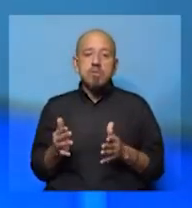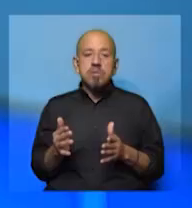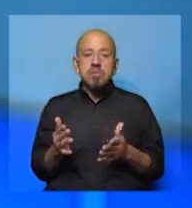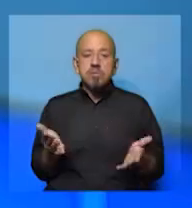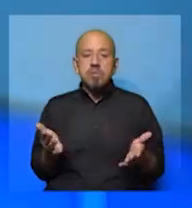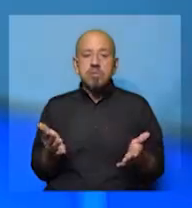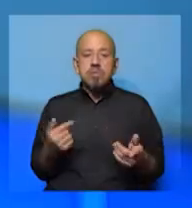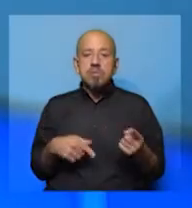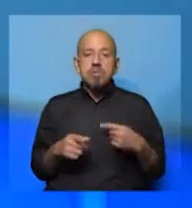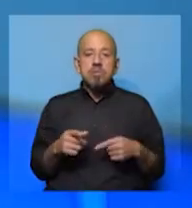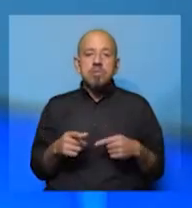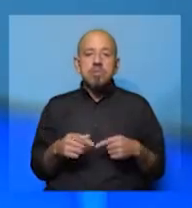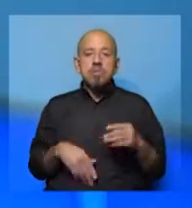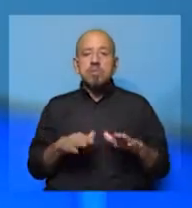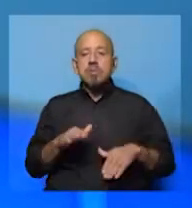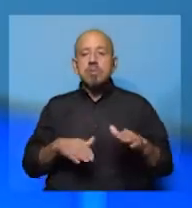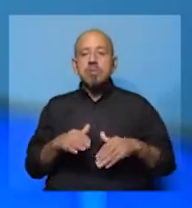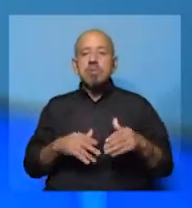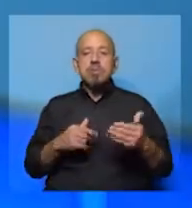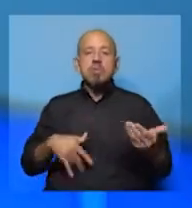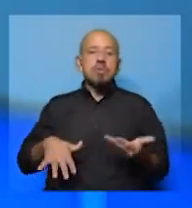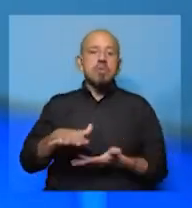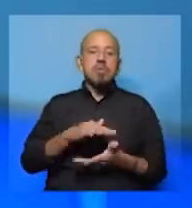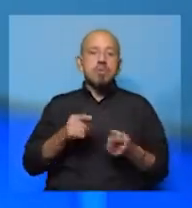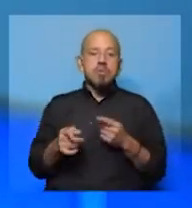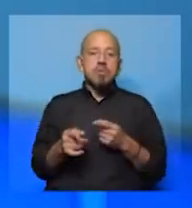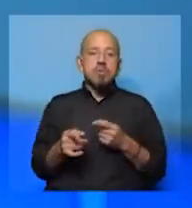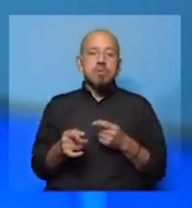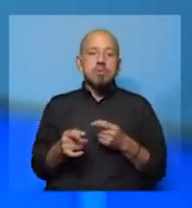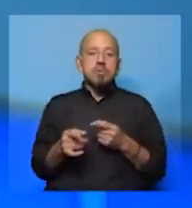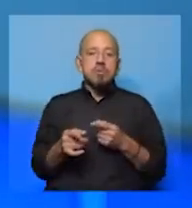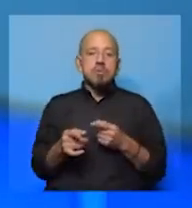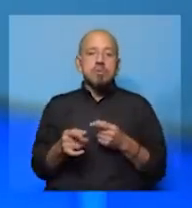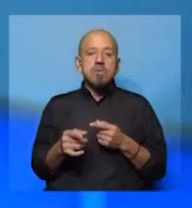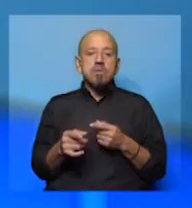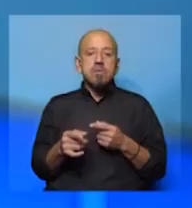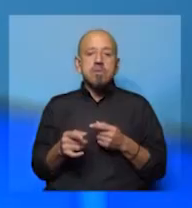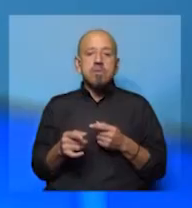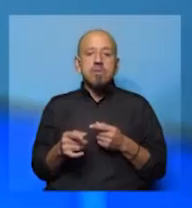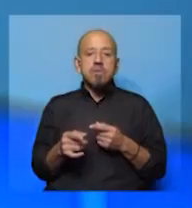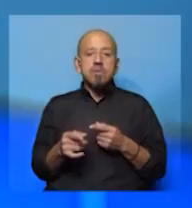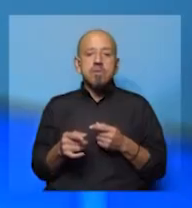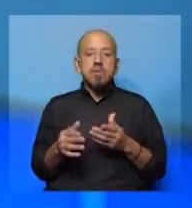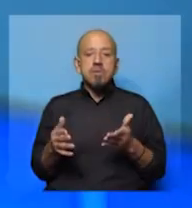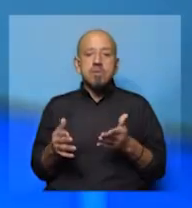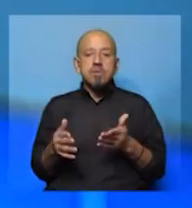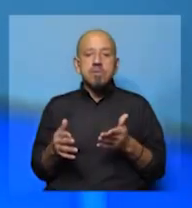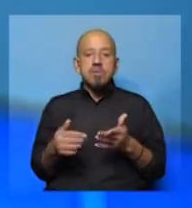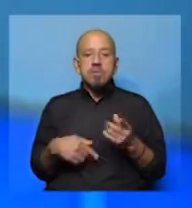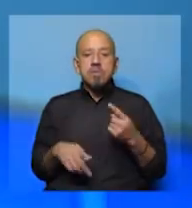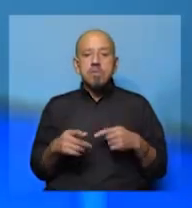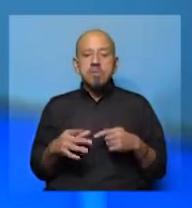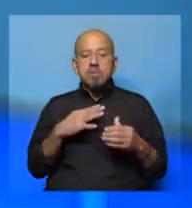depende decir del contexto en que es decir fuiste consolidando tu vida avanzando